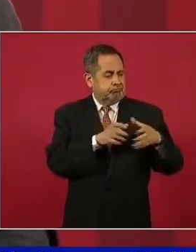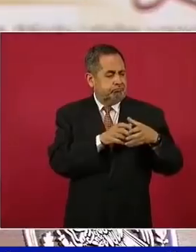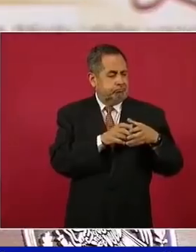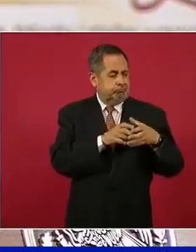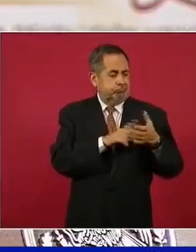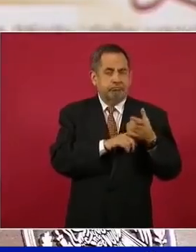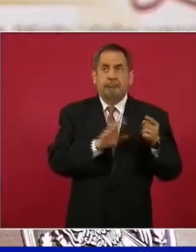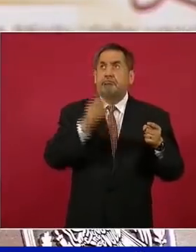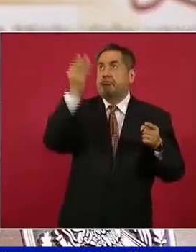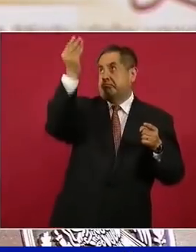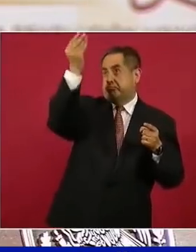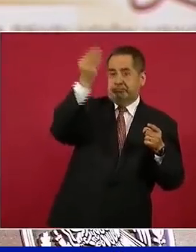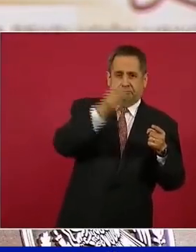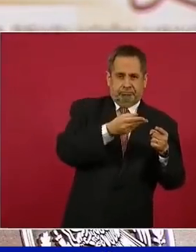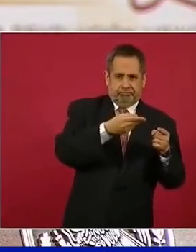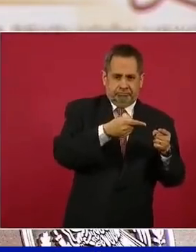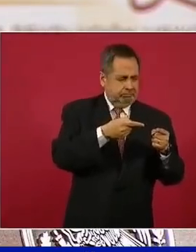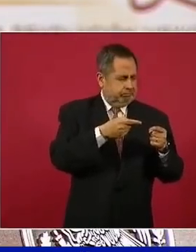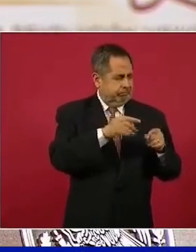divina.